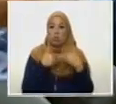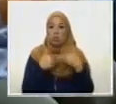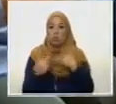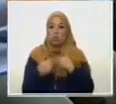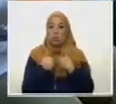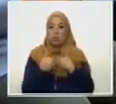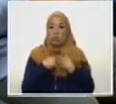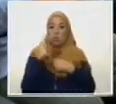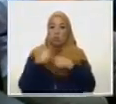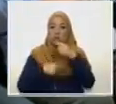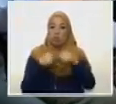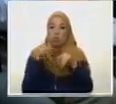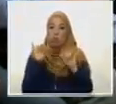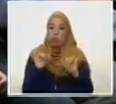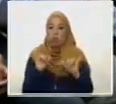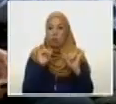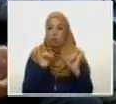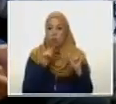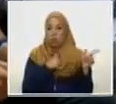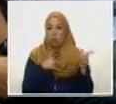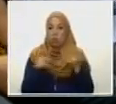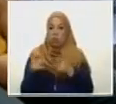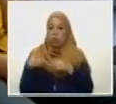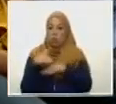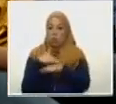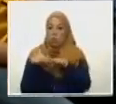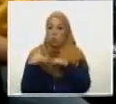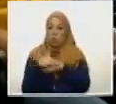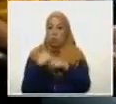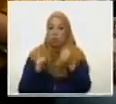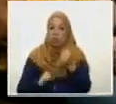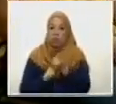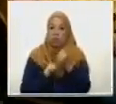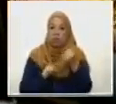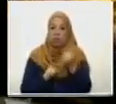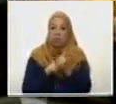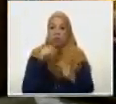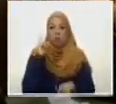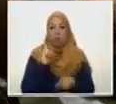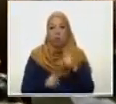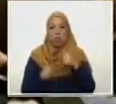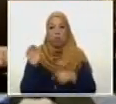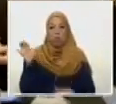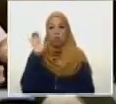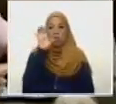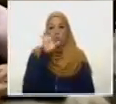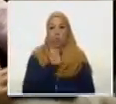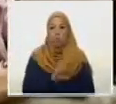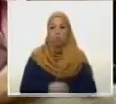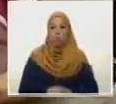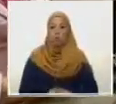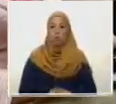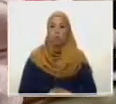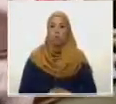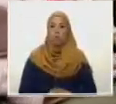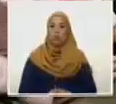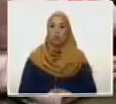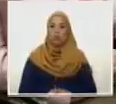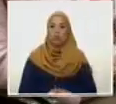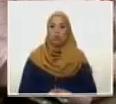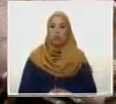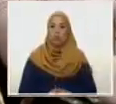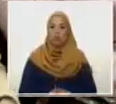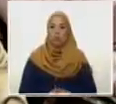de la prórroga de las mismas por parte de los gobiernos de algunos gobiernos que integran la Unión Europea contra el